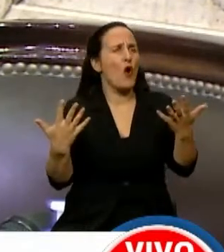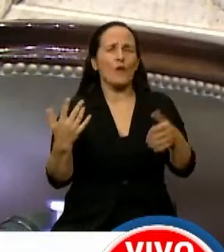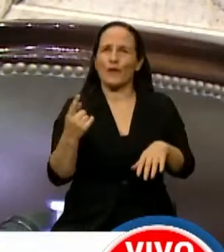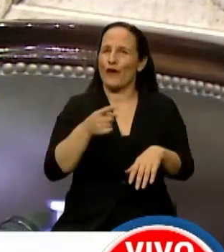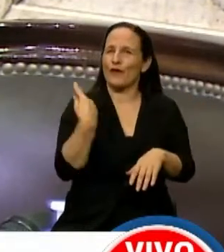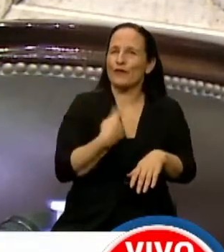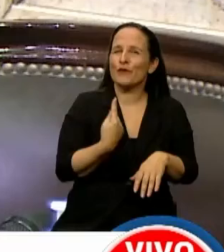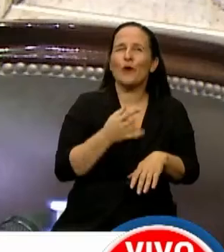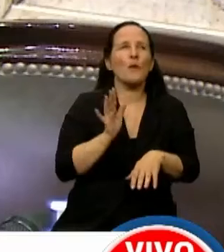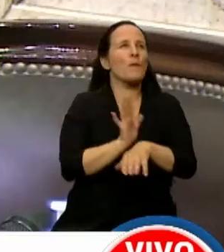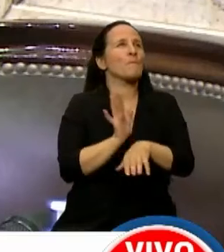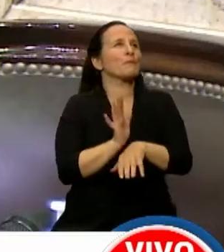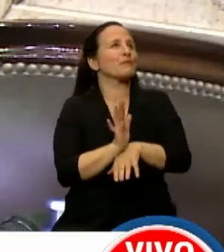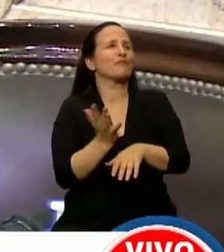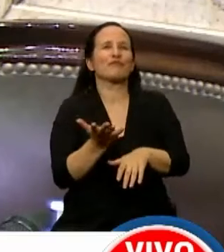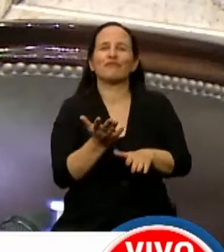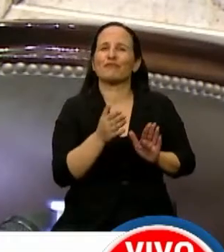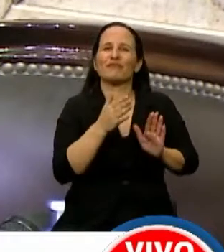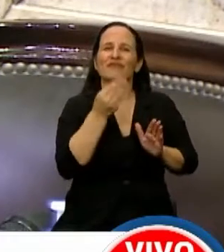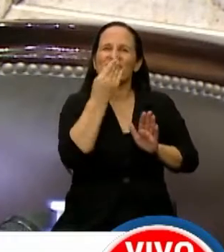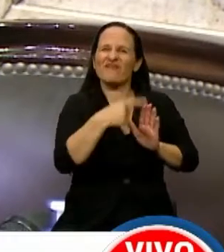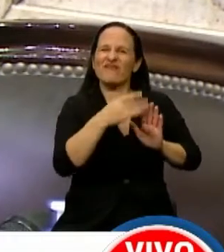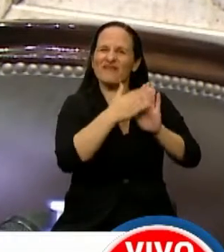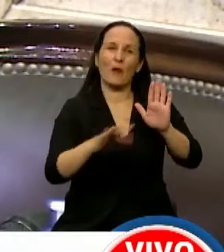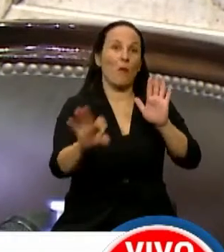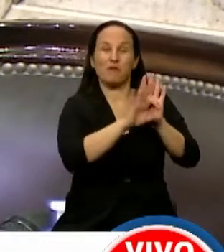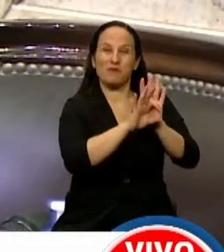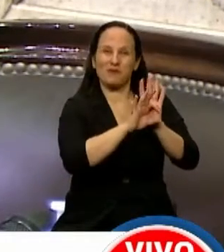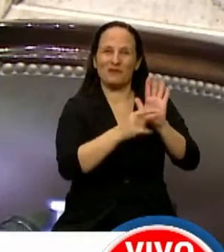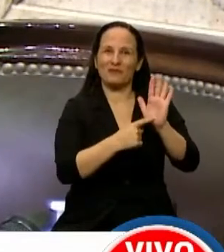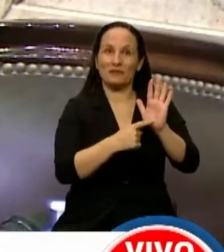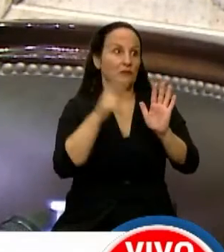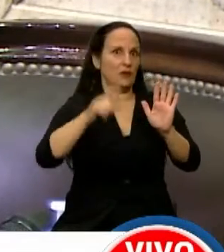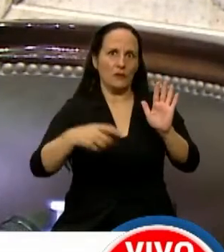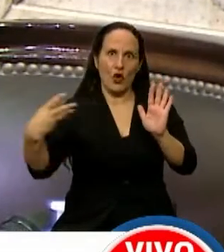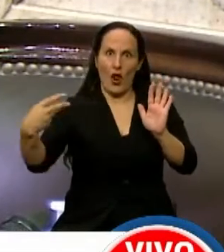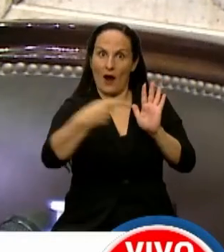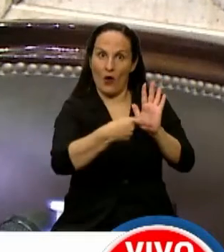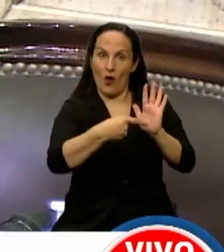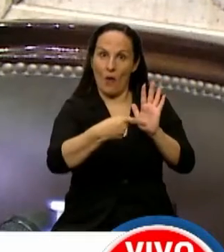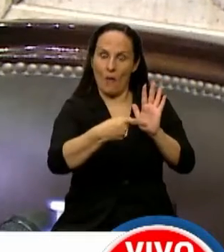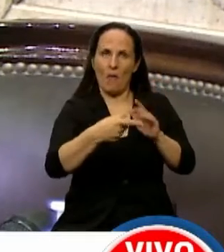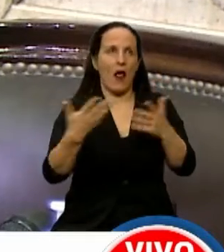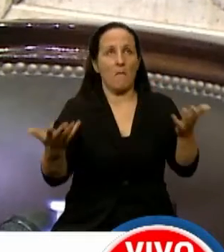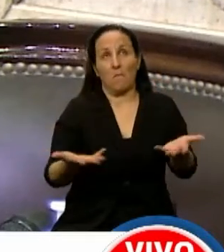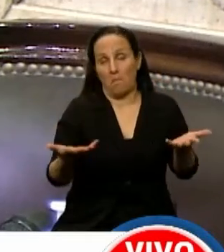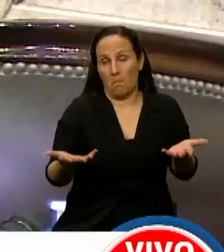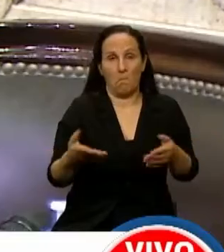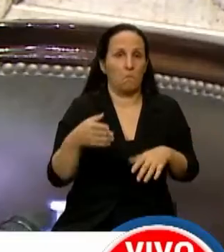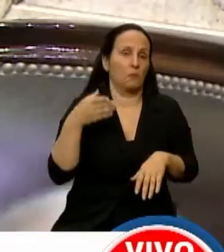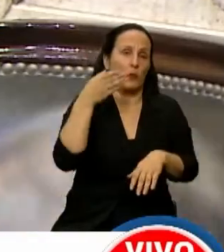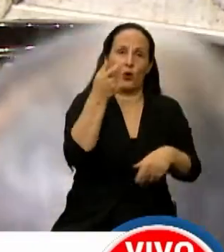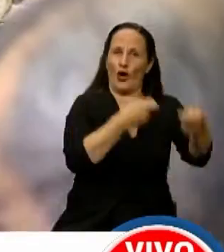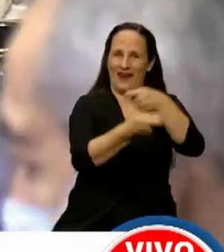como un etiquetado frontal que aquellos que son consumidores, cuando van